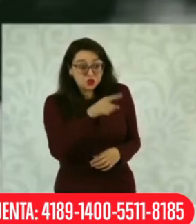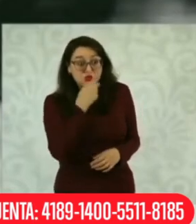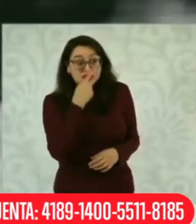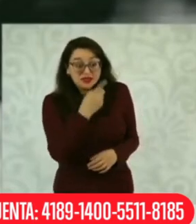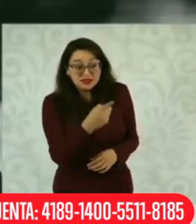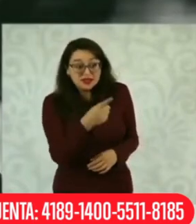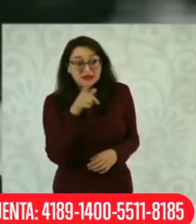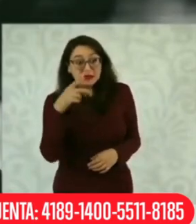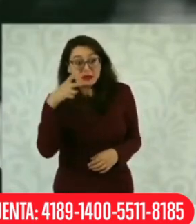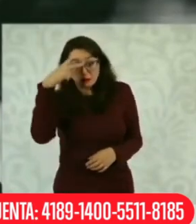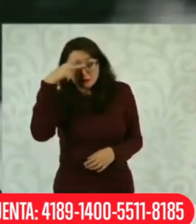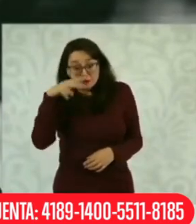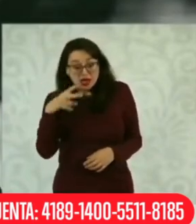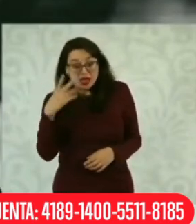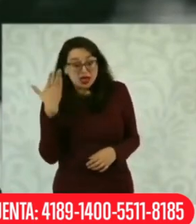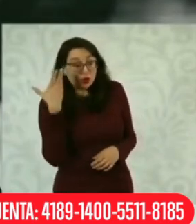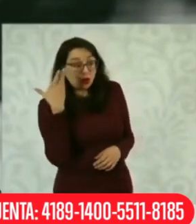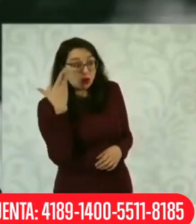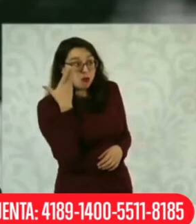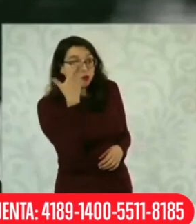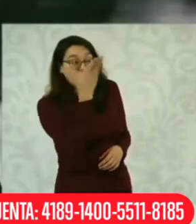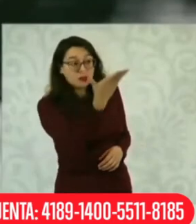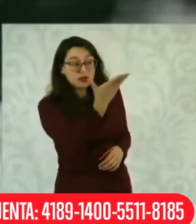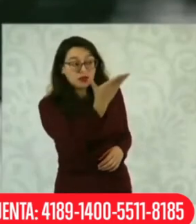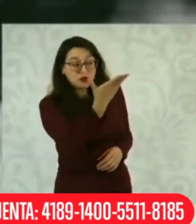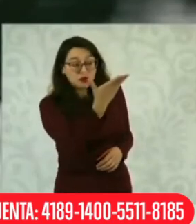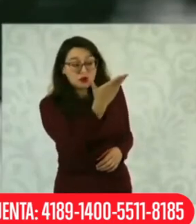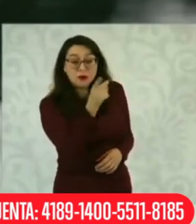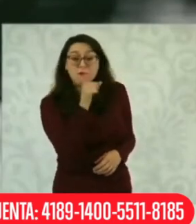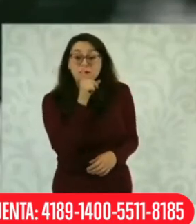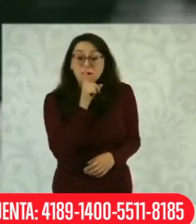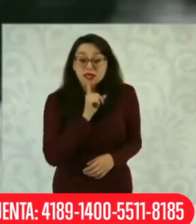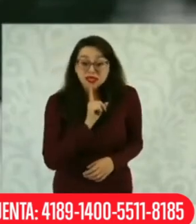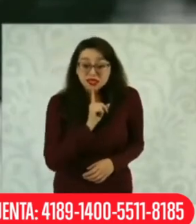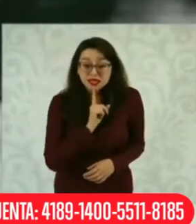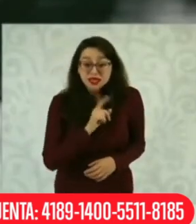Esa. Si quieres, seguimos tratando cada uno de los